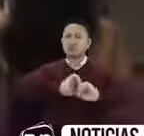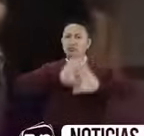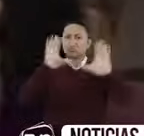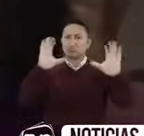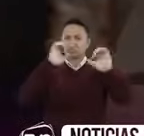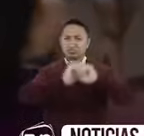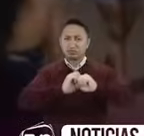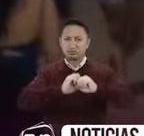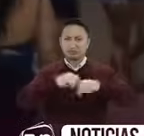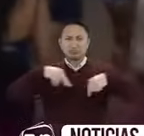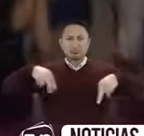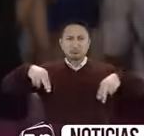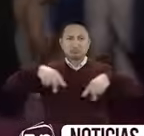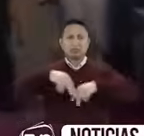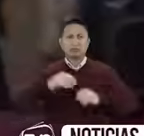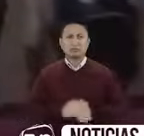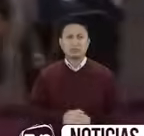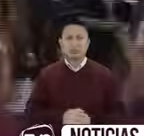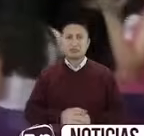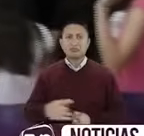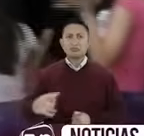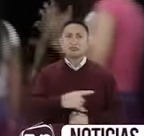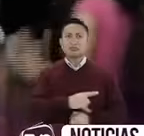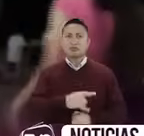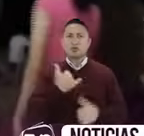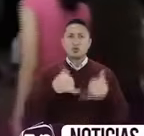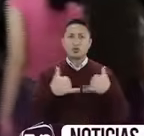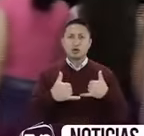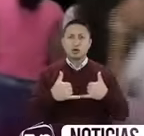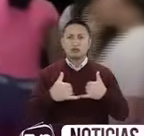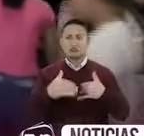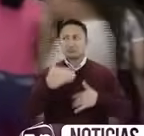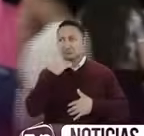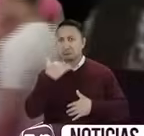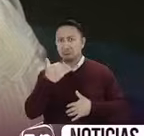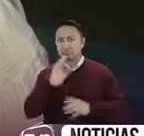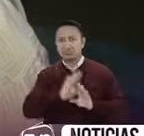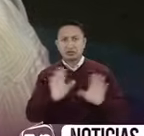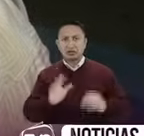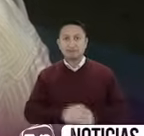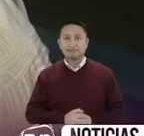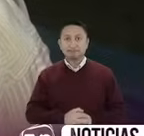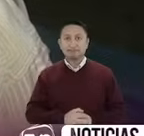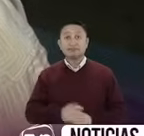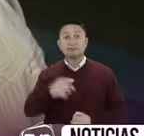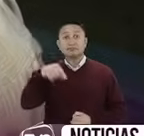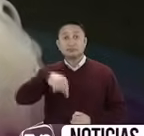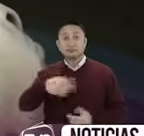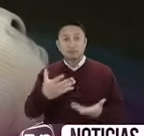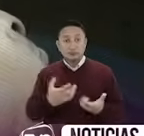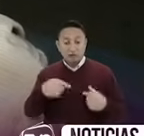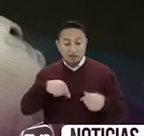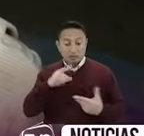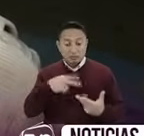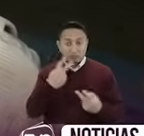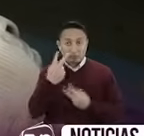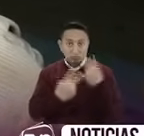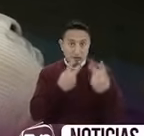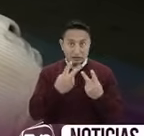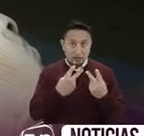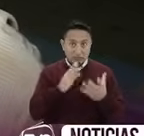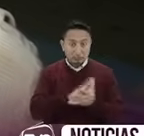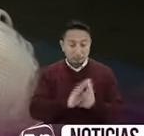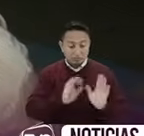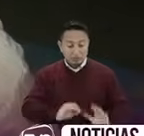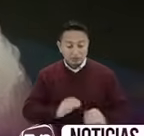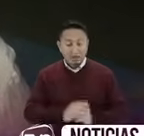ser atacados con juegos bruscos o actividades vandálicas. Eso es lo que queremos nosotros, venir a visitarlo con una paz que